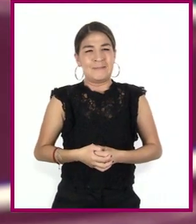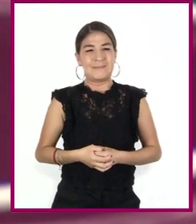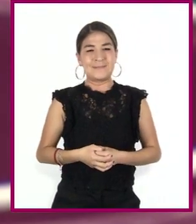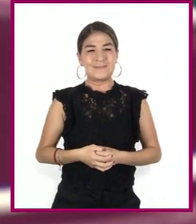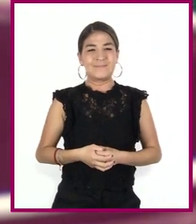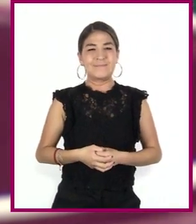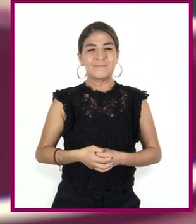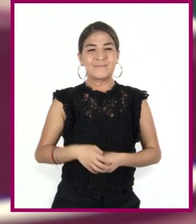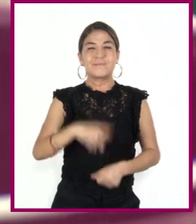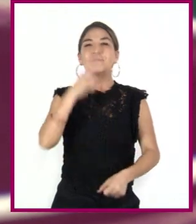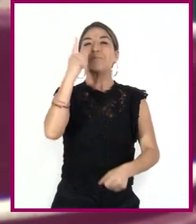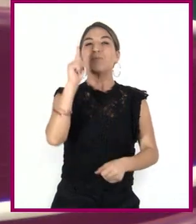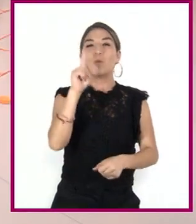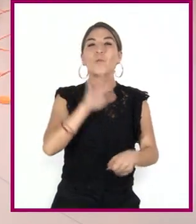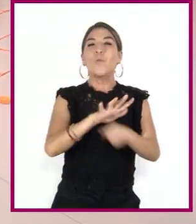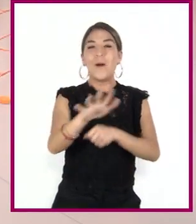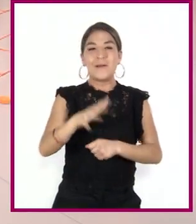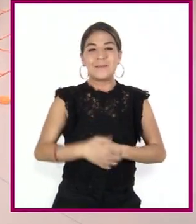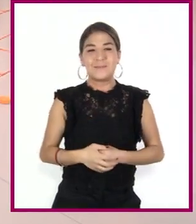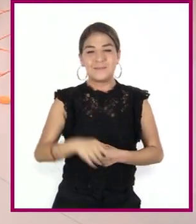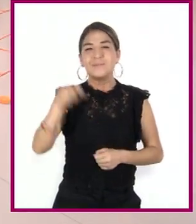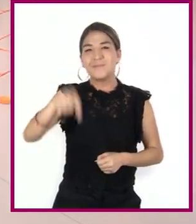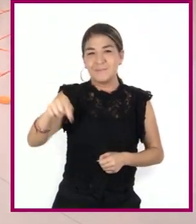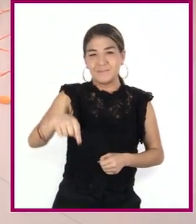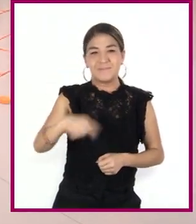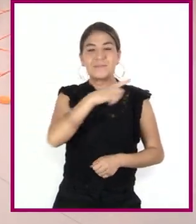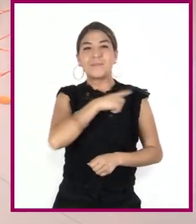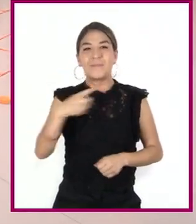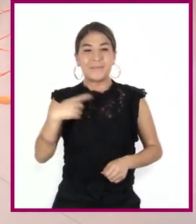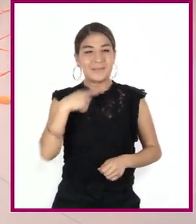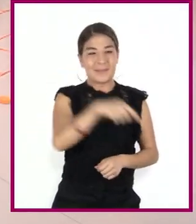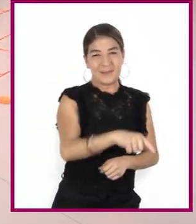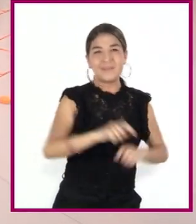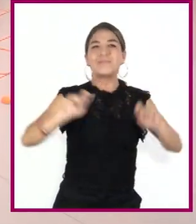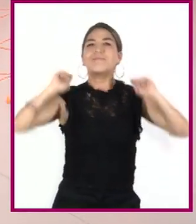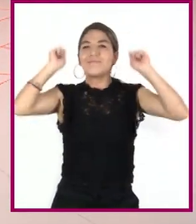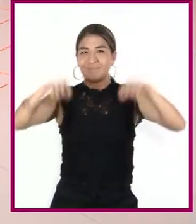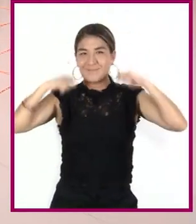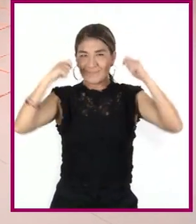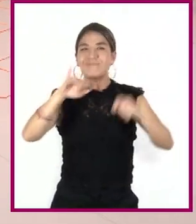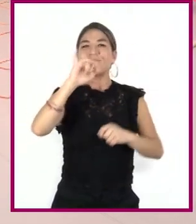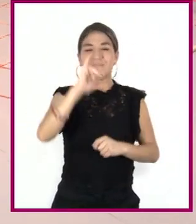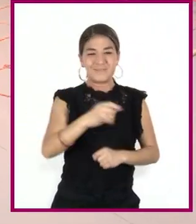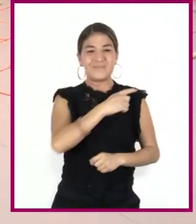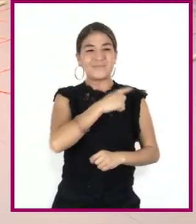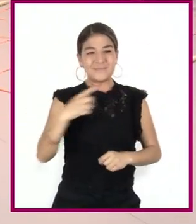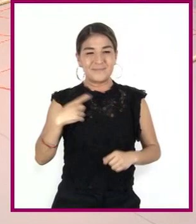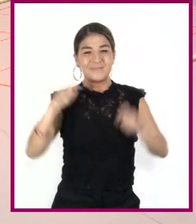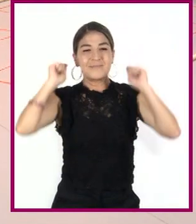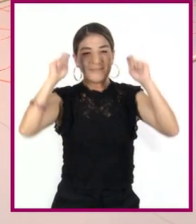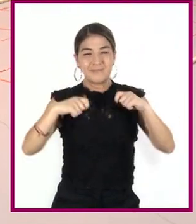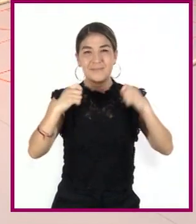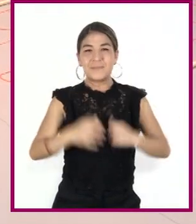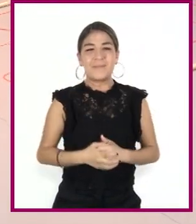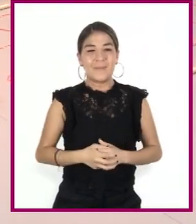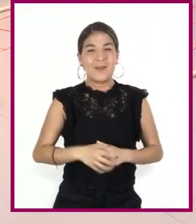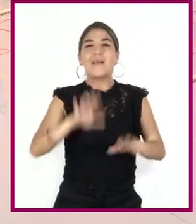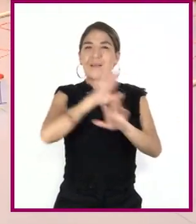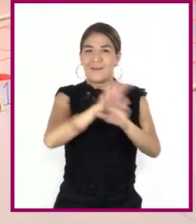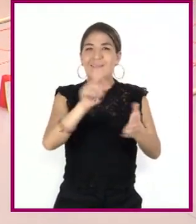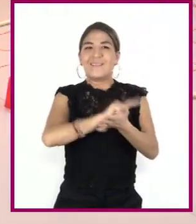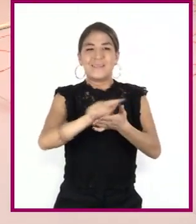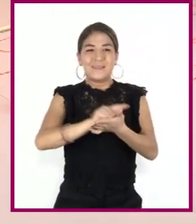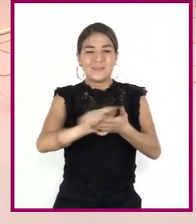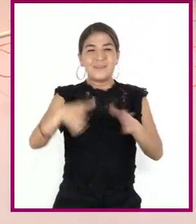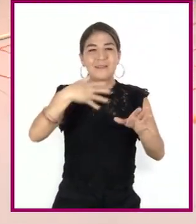Base 1. ¿Cuál es la base 1? Aquí, pero teníamos que tomar la cuerda. Exactamente. Tienes que tomar la cuerda. Que ya están desinfectadas. Ya